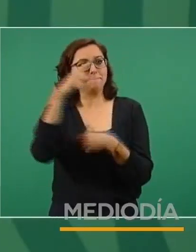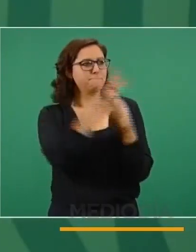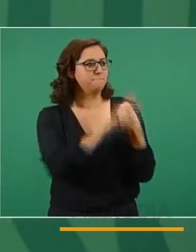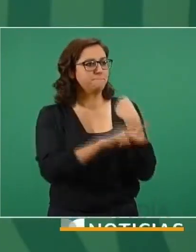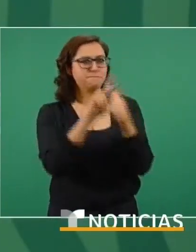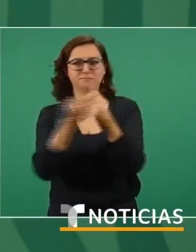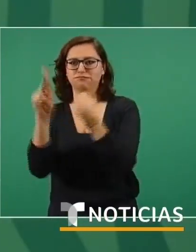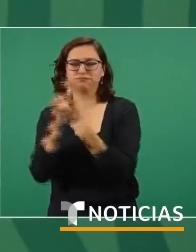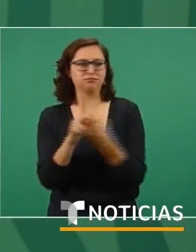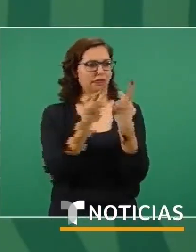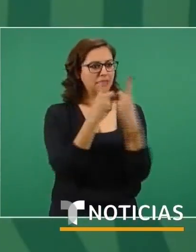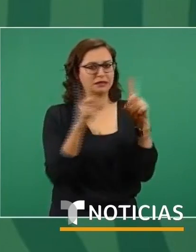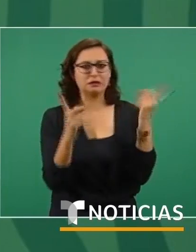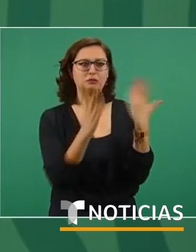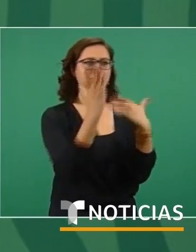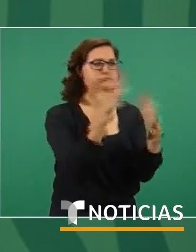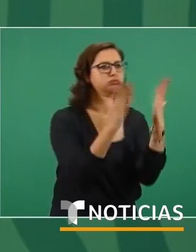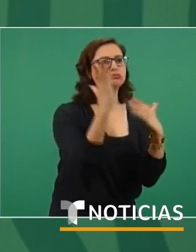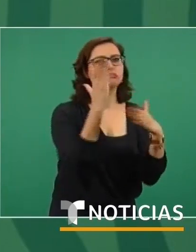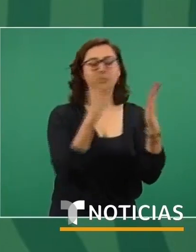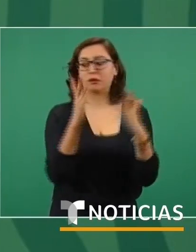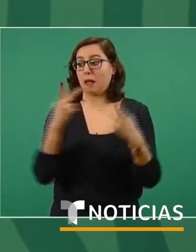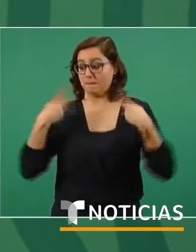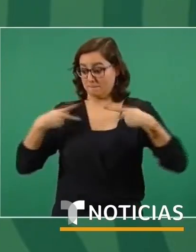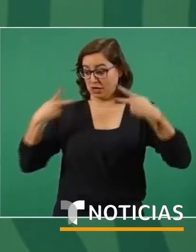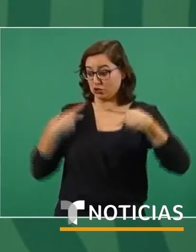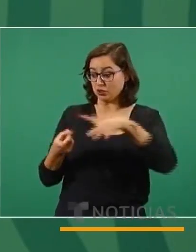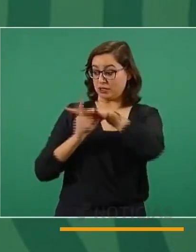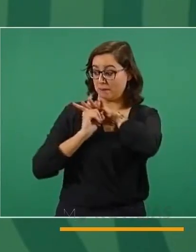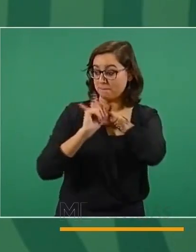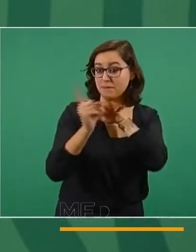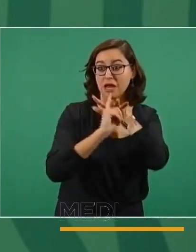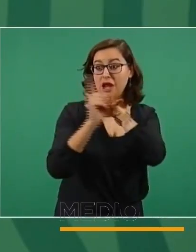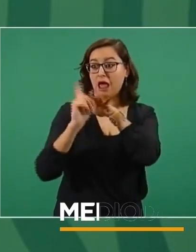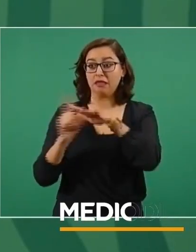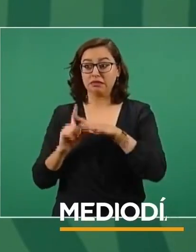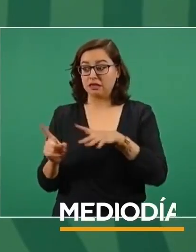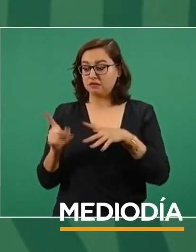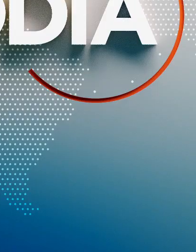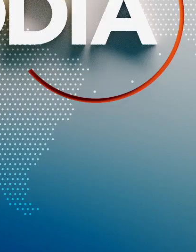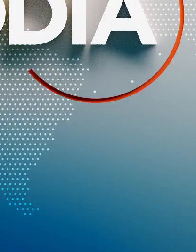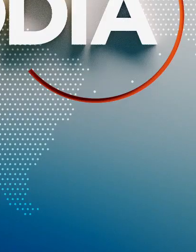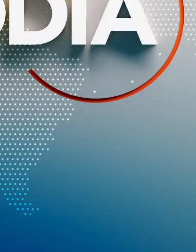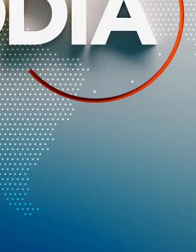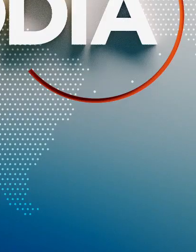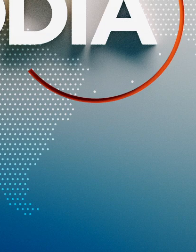excepcionales, se han hecho las grandes naciones.